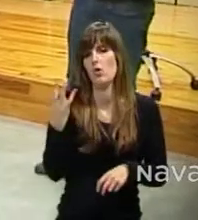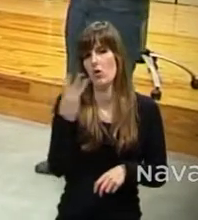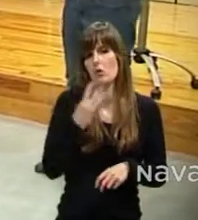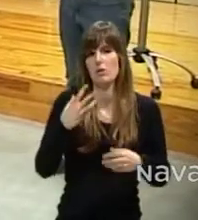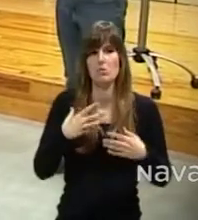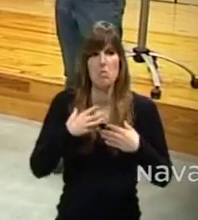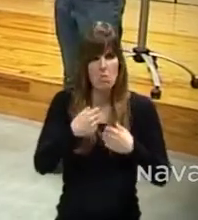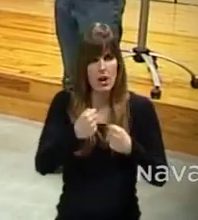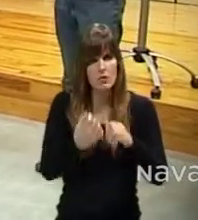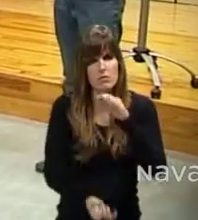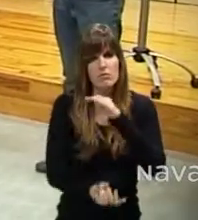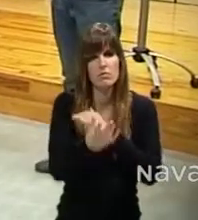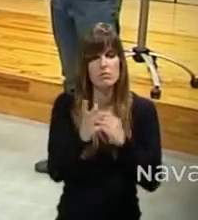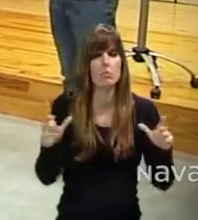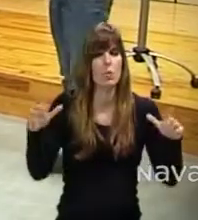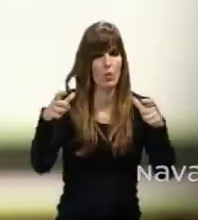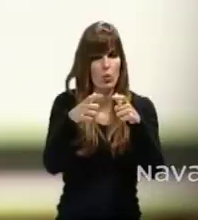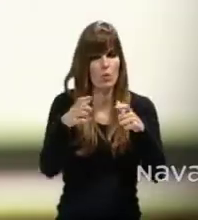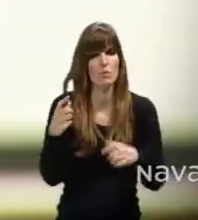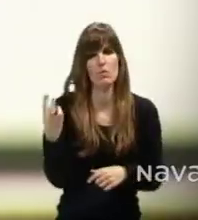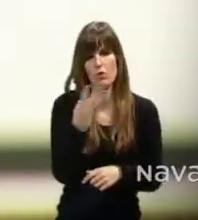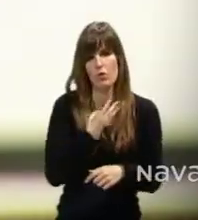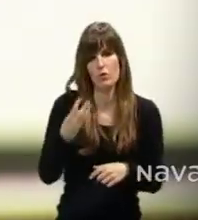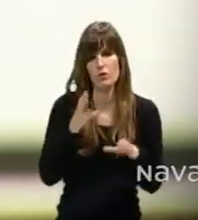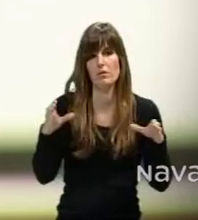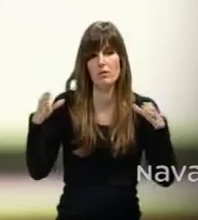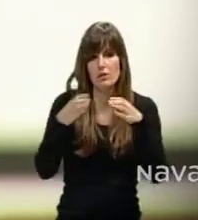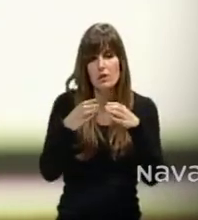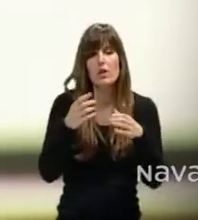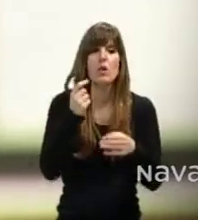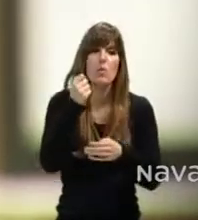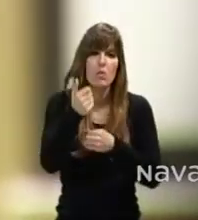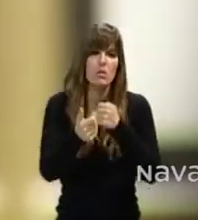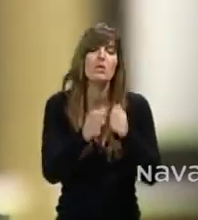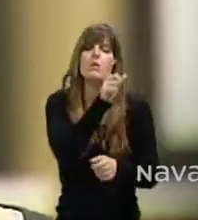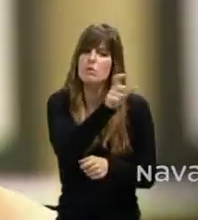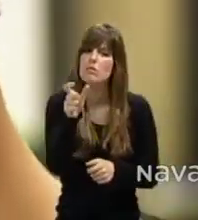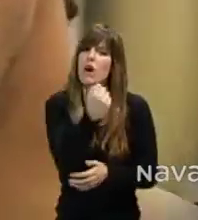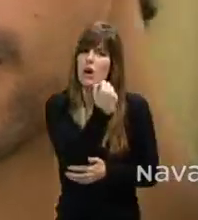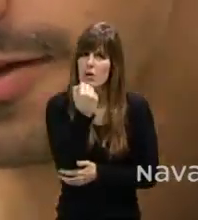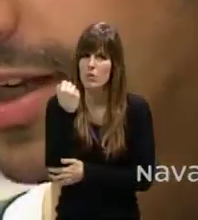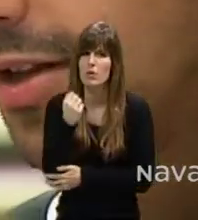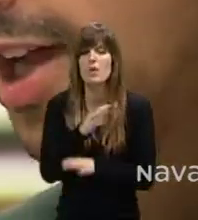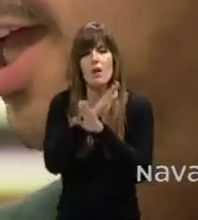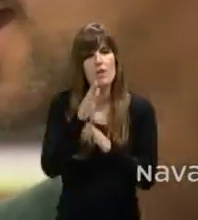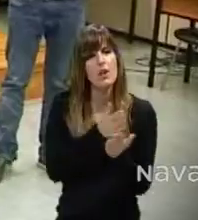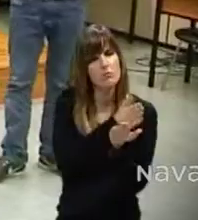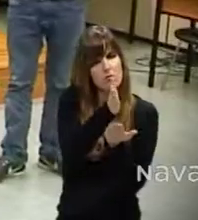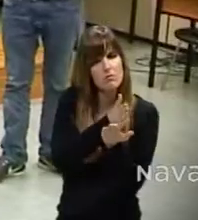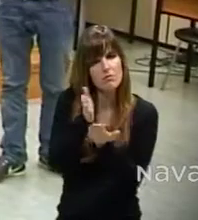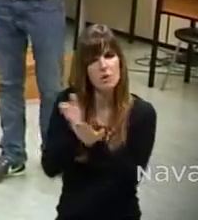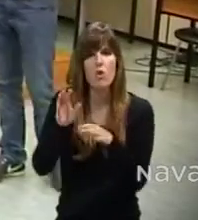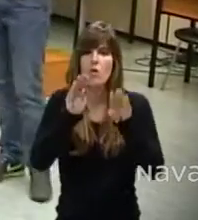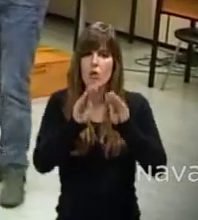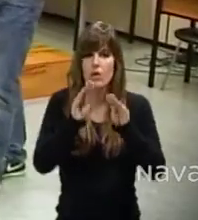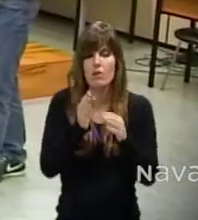construir pues una plataforma, algo que entre los tres y con mucha gente alrededor siempre, pues poder hacer muchas cosas más. Bueno, la formación dentro